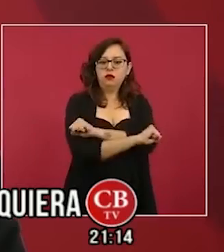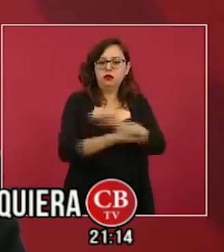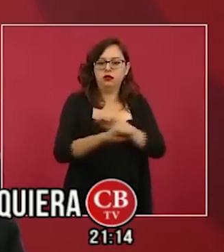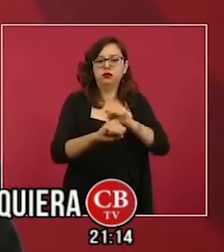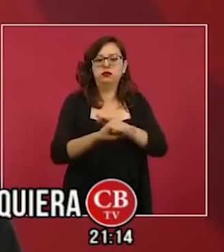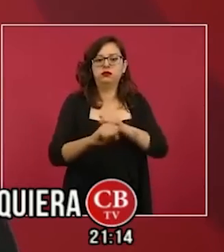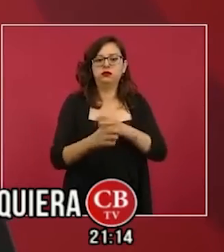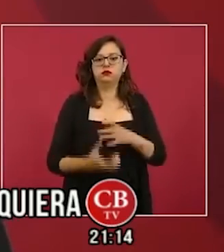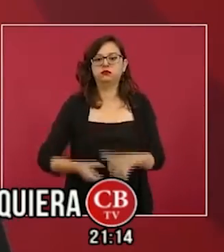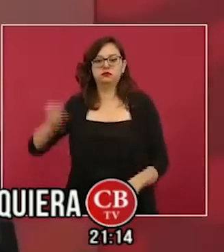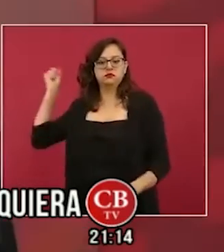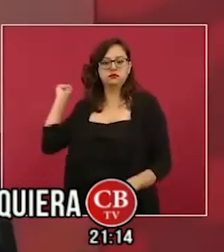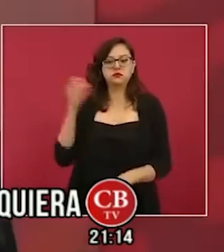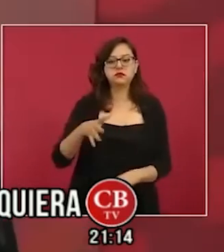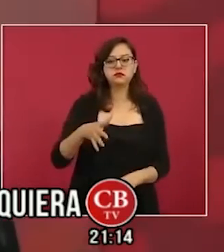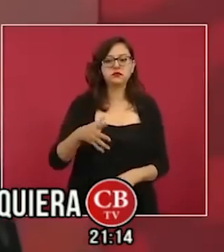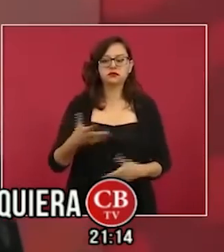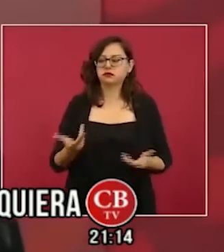¿De qué se trata?